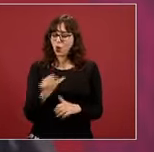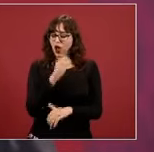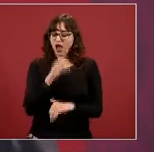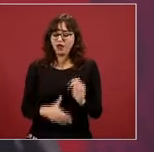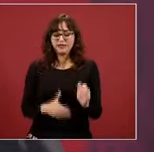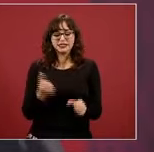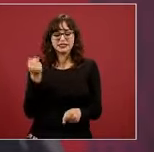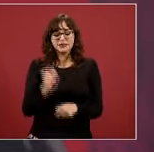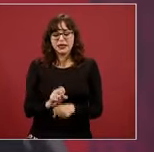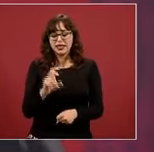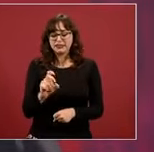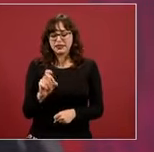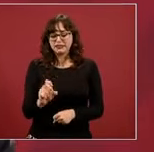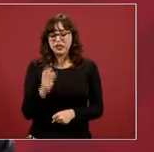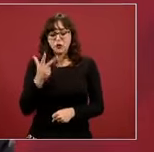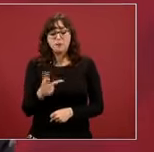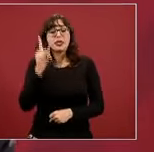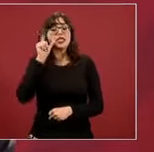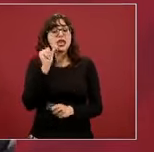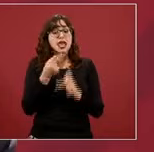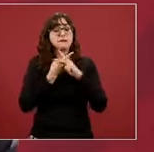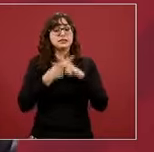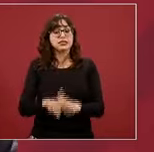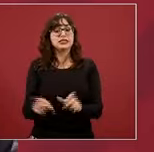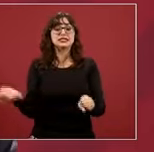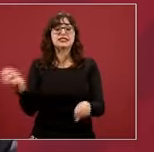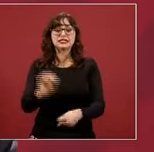domingo 20 de septiembre, empezaremos con la semana